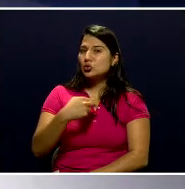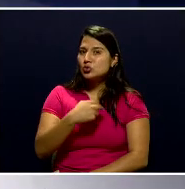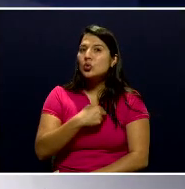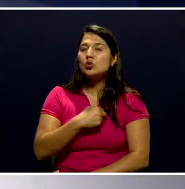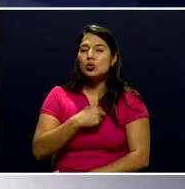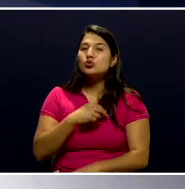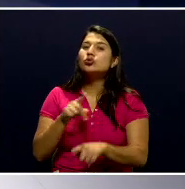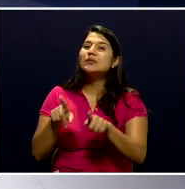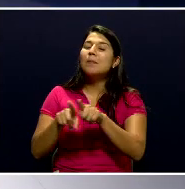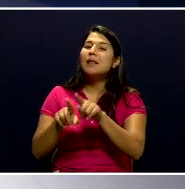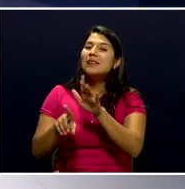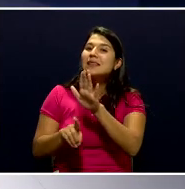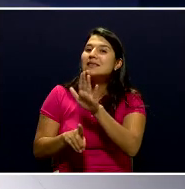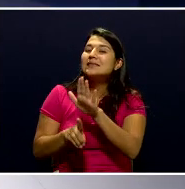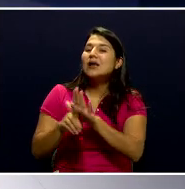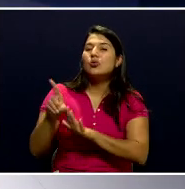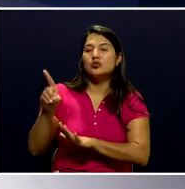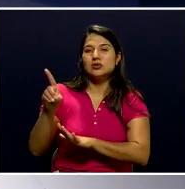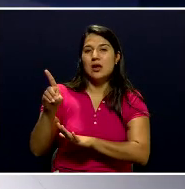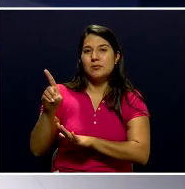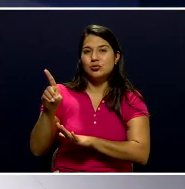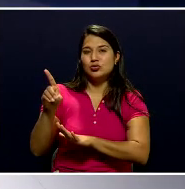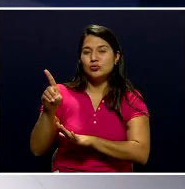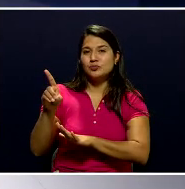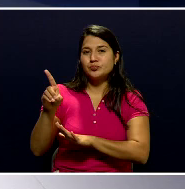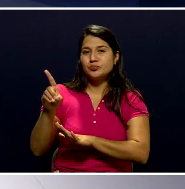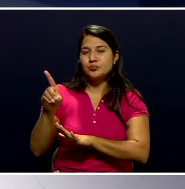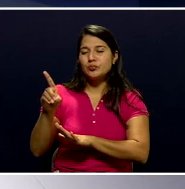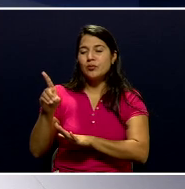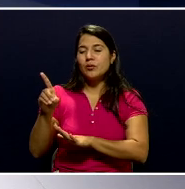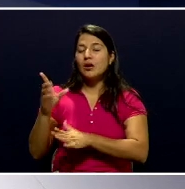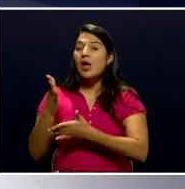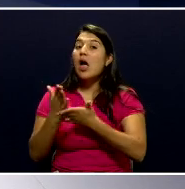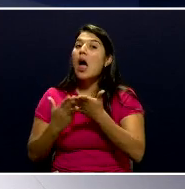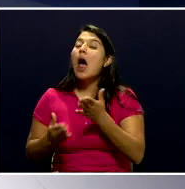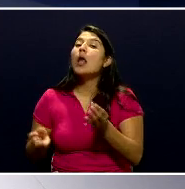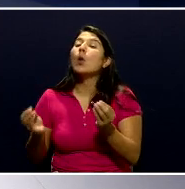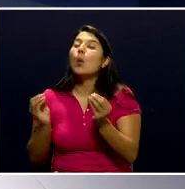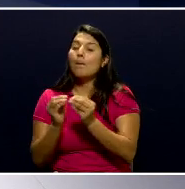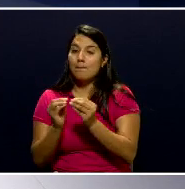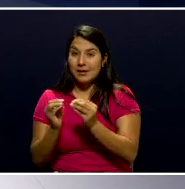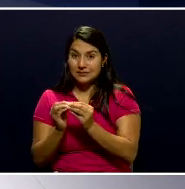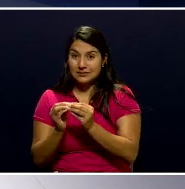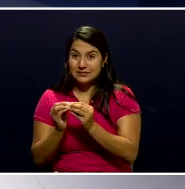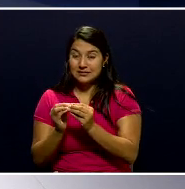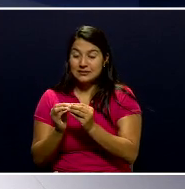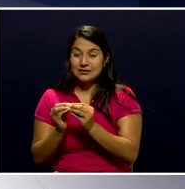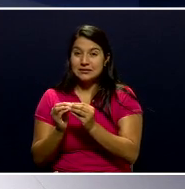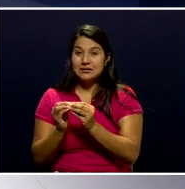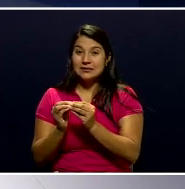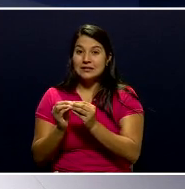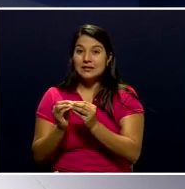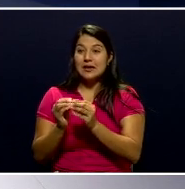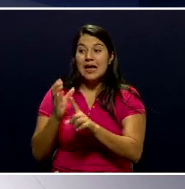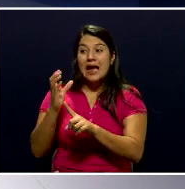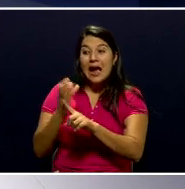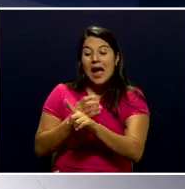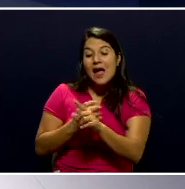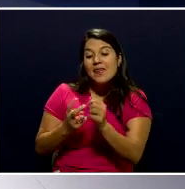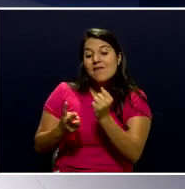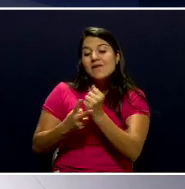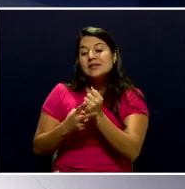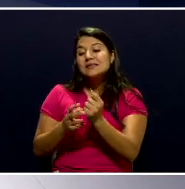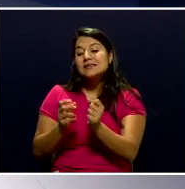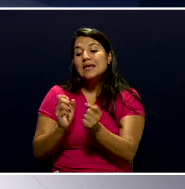también desarrollado una fuerza que cada día nos indica cómo trabajar o cómo